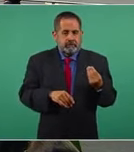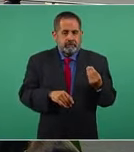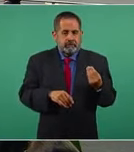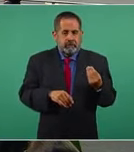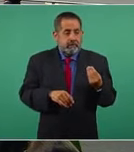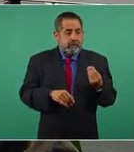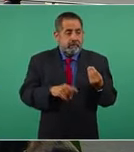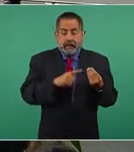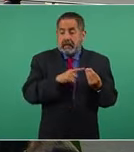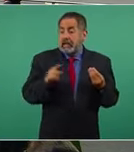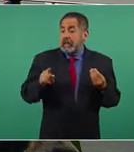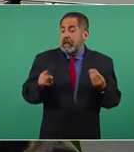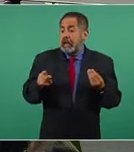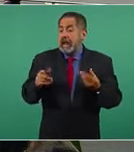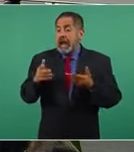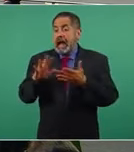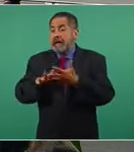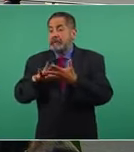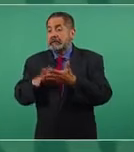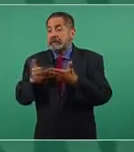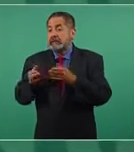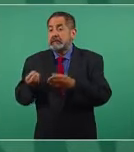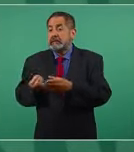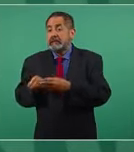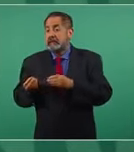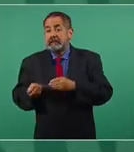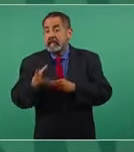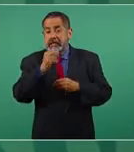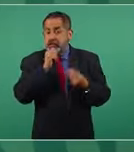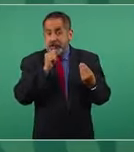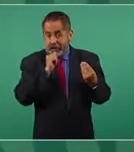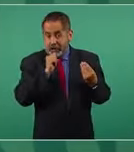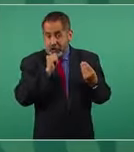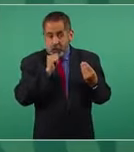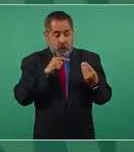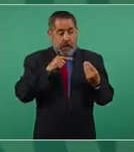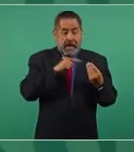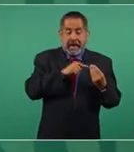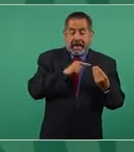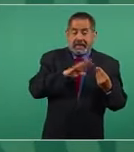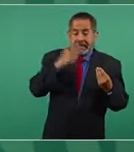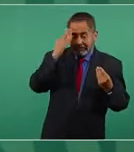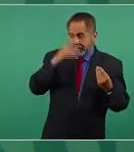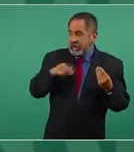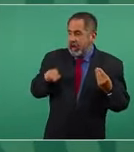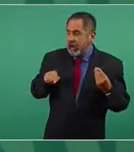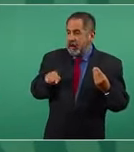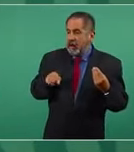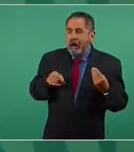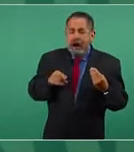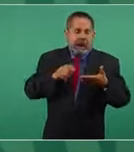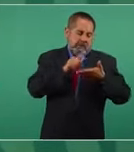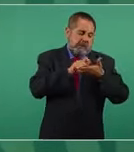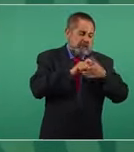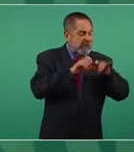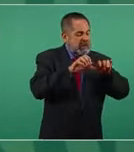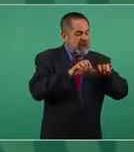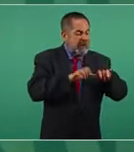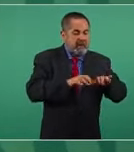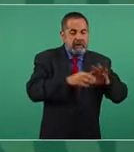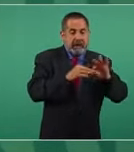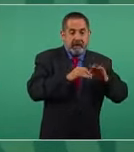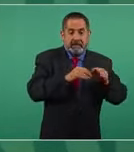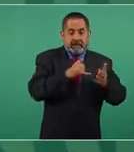el Güero Palma, pero él ya tenía la información de que iba a salir. Y en su artículo